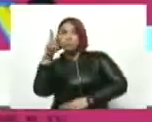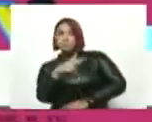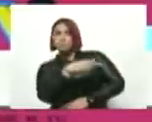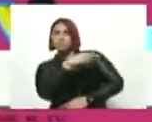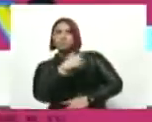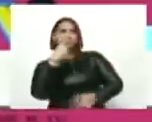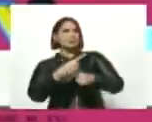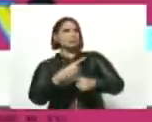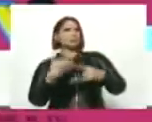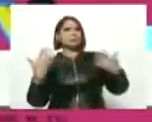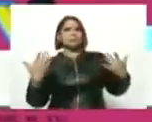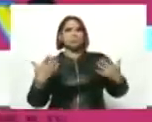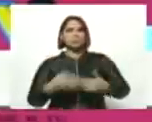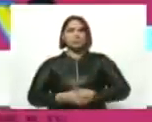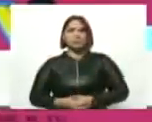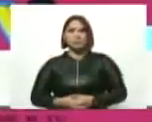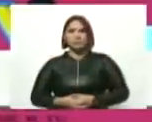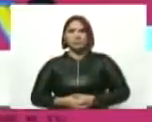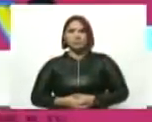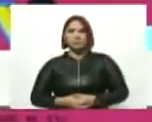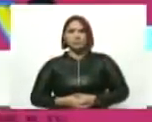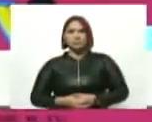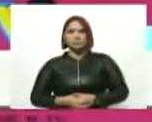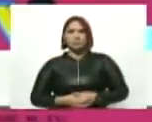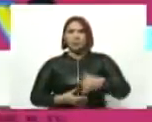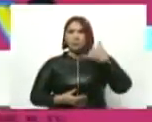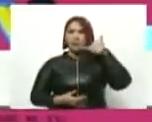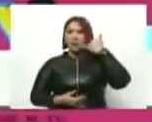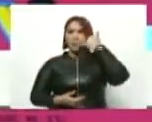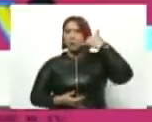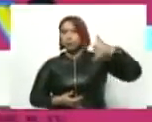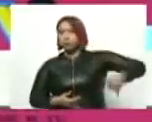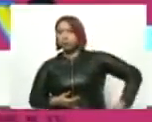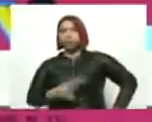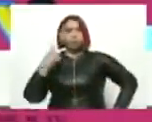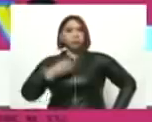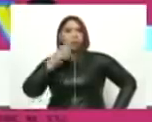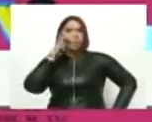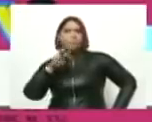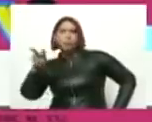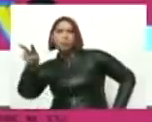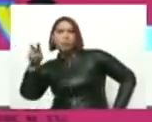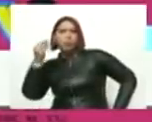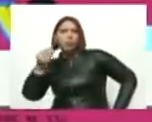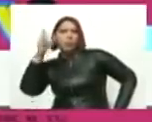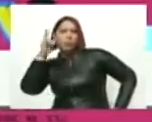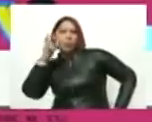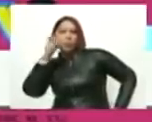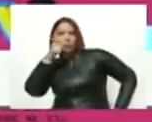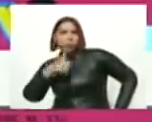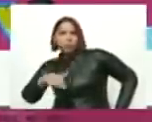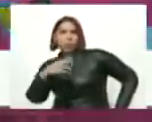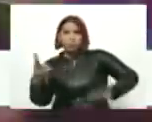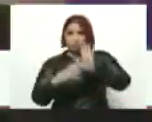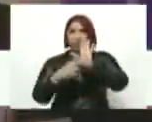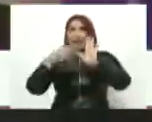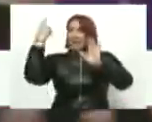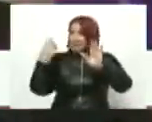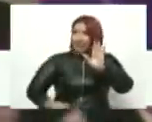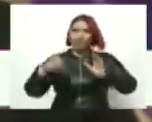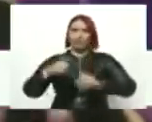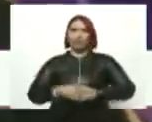los teléfonos y las fotos y la volteemos hasta donde está el pueblo y escuchemos al pueblo, que ahí está la verdad de lo que nosotros tenemos que